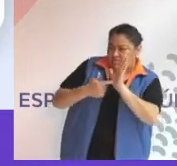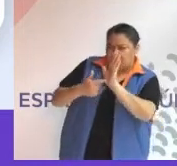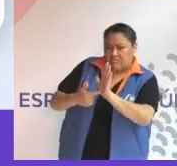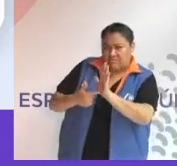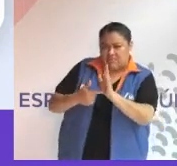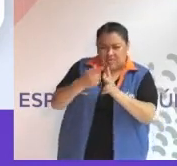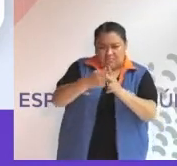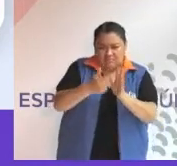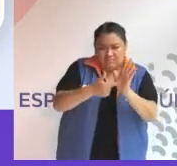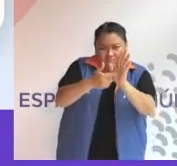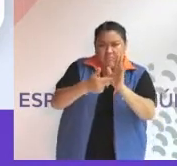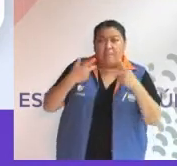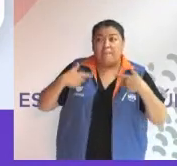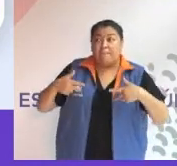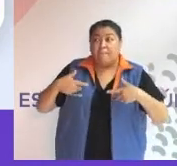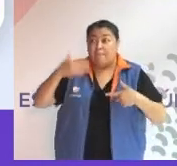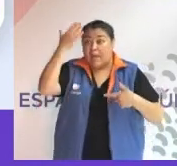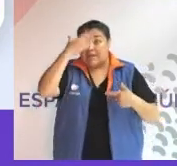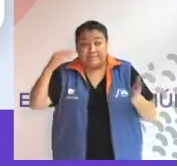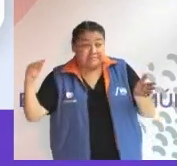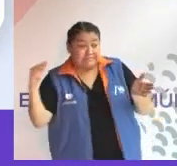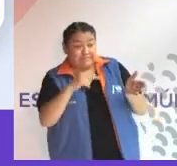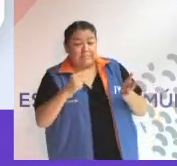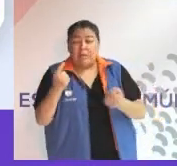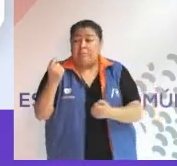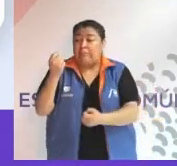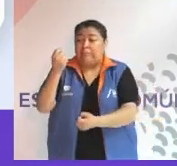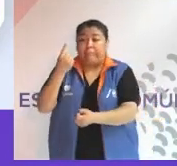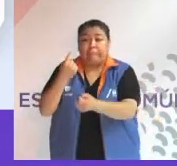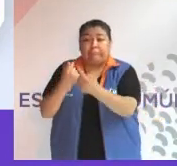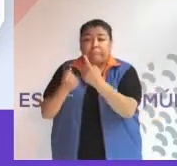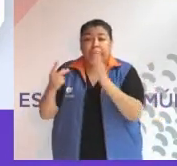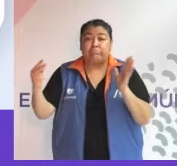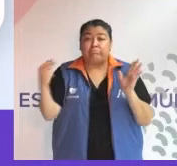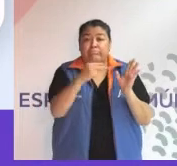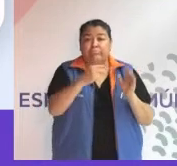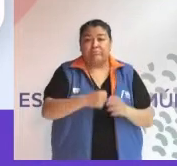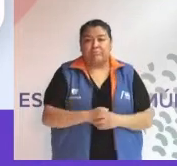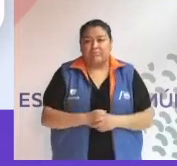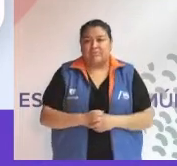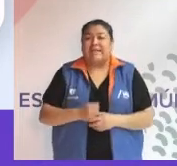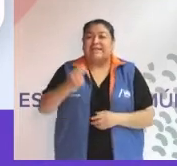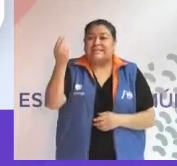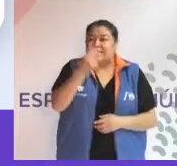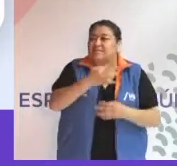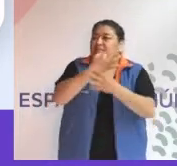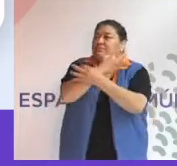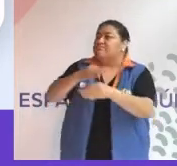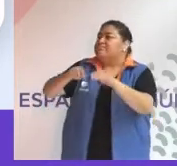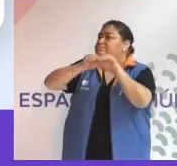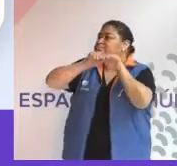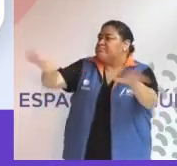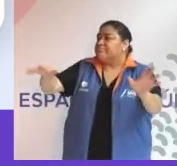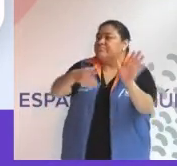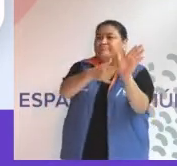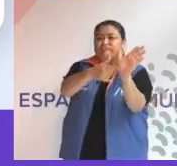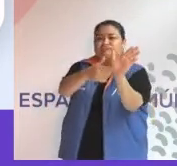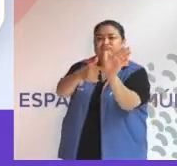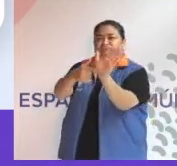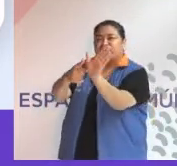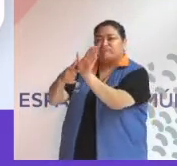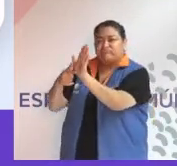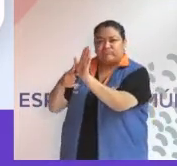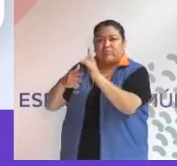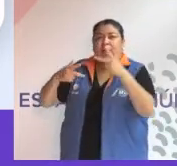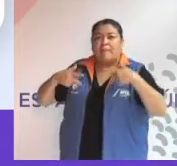se entera de esos resultados. Yo les diría, hay que rendir cuentas a todo el mundo, hay que rendir cuentas a